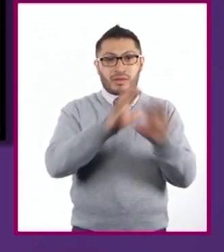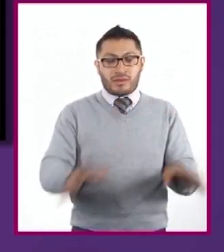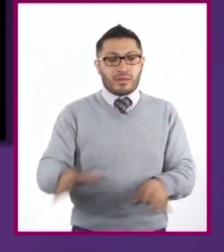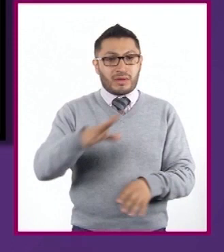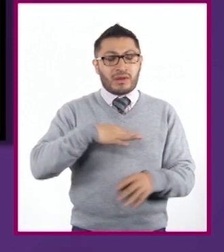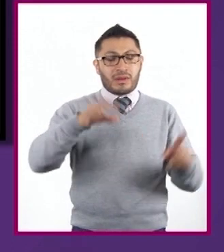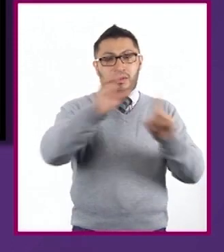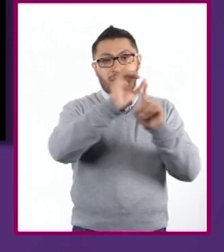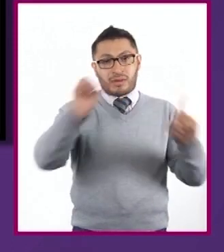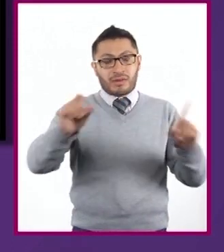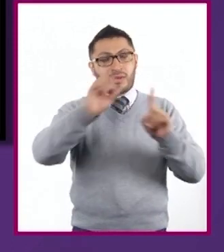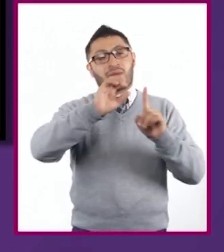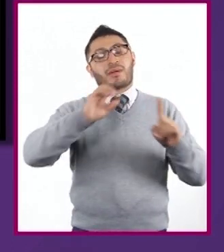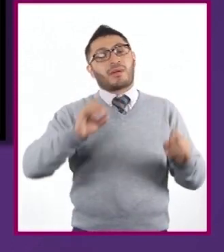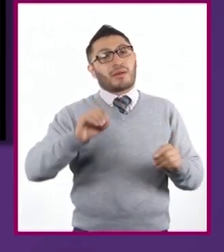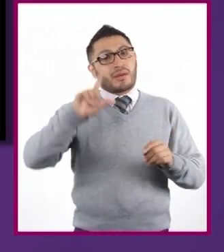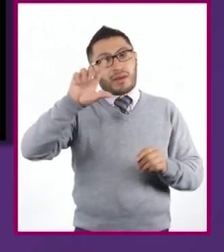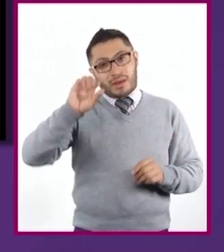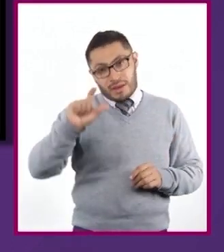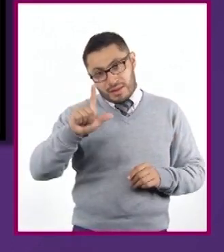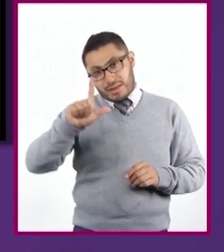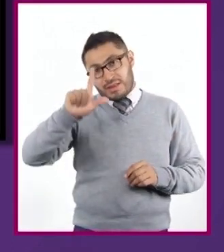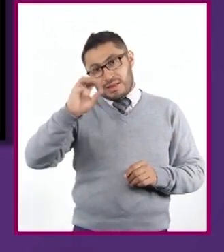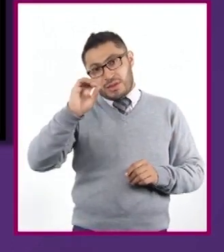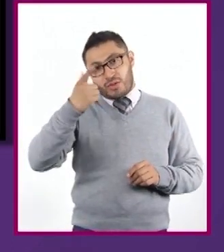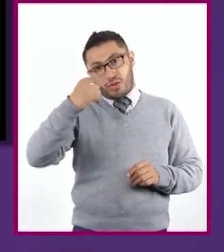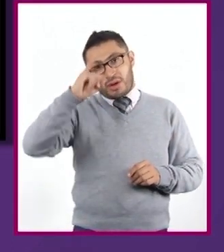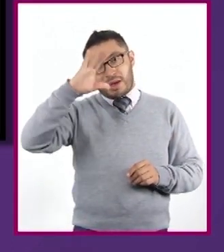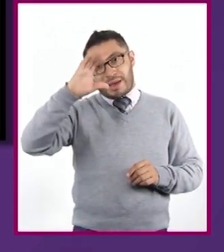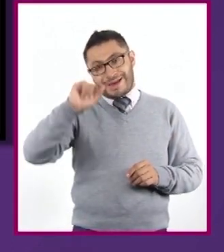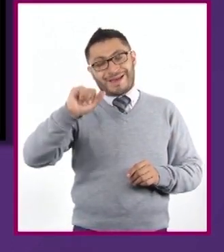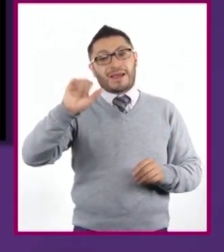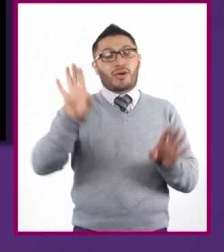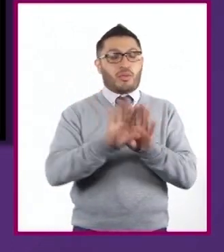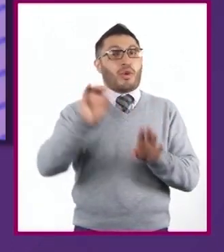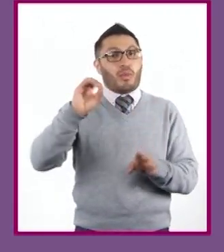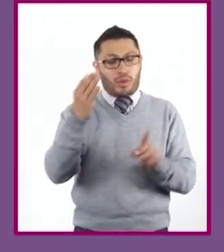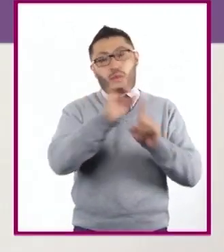una organización lógica para que la búsqueda sea provechosa.